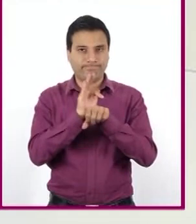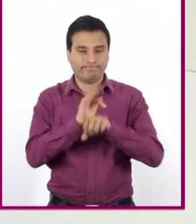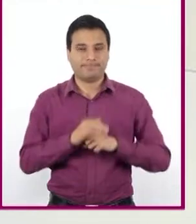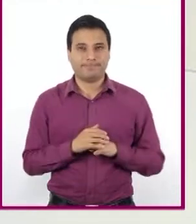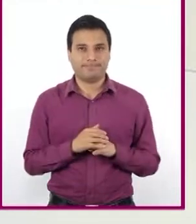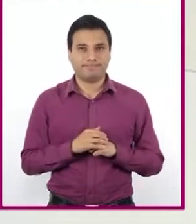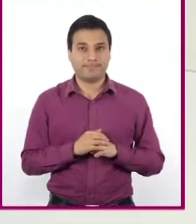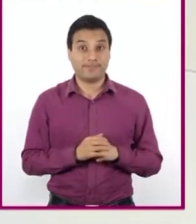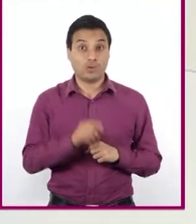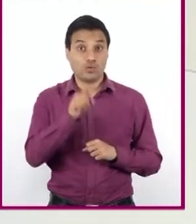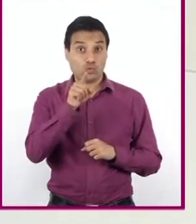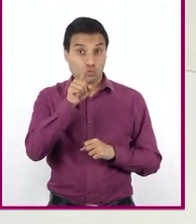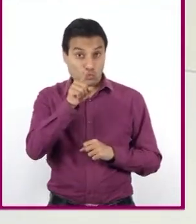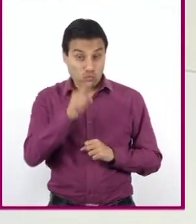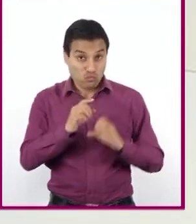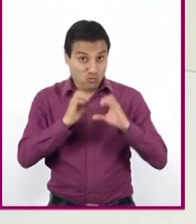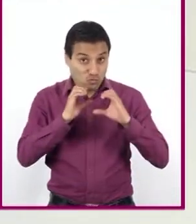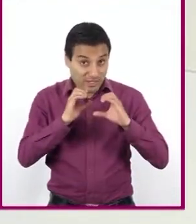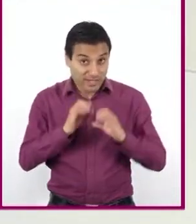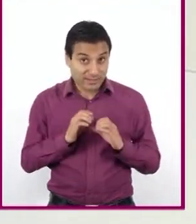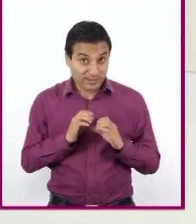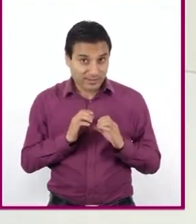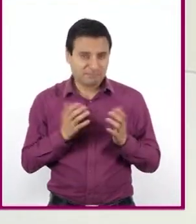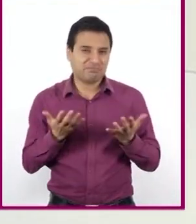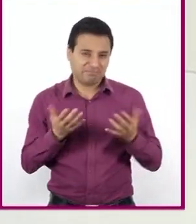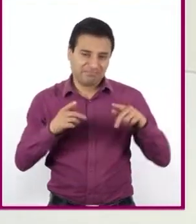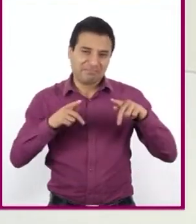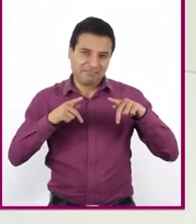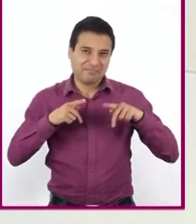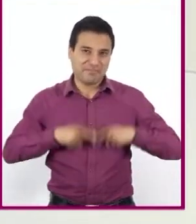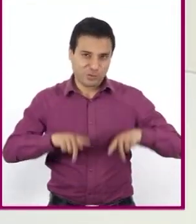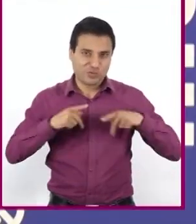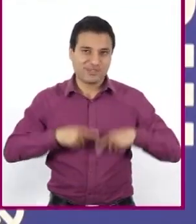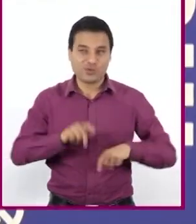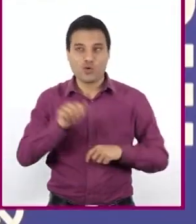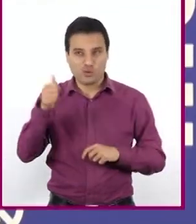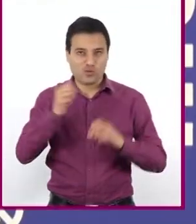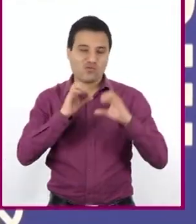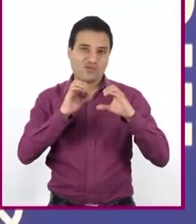Al cuidarnos a nosotros mismos, cuidamos a los demás.